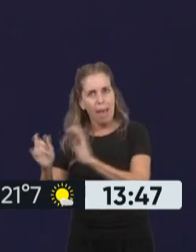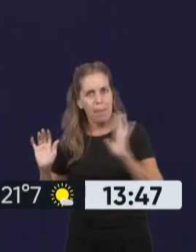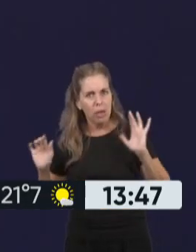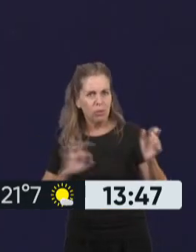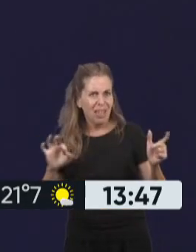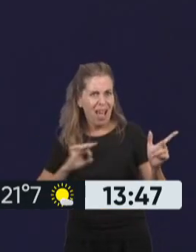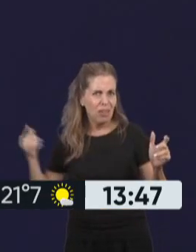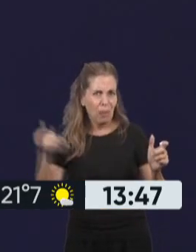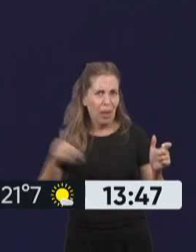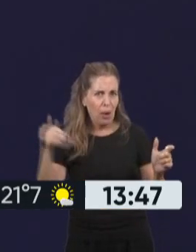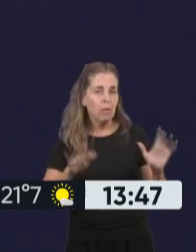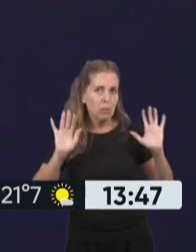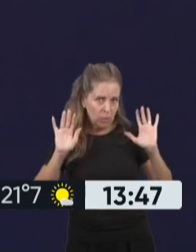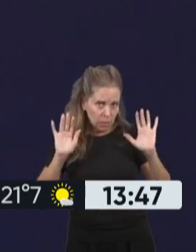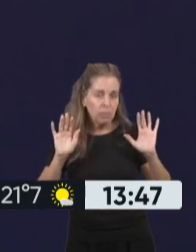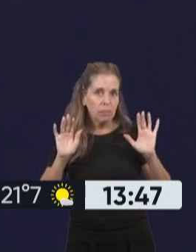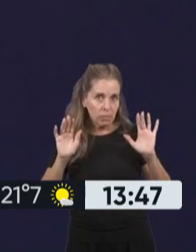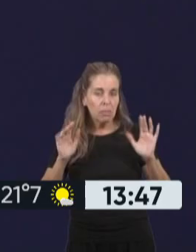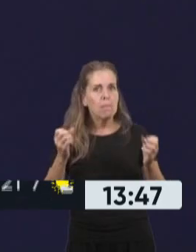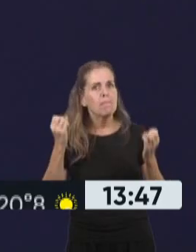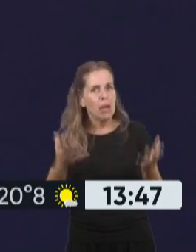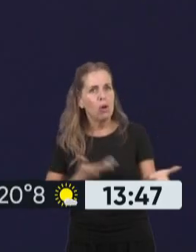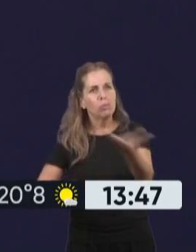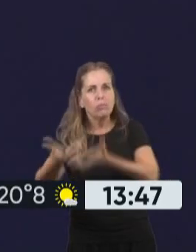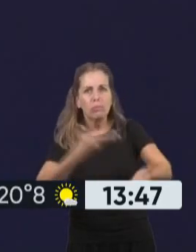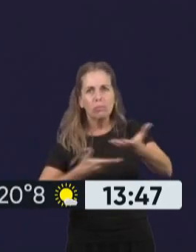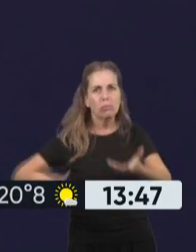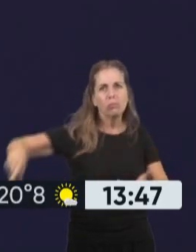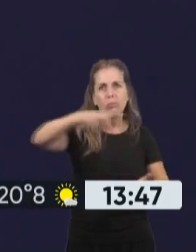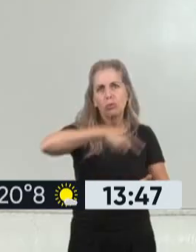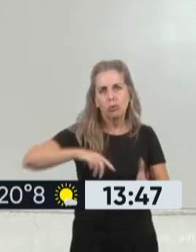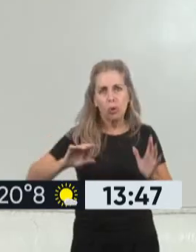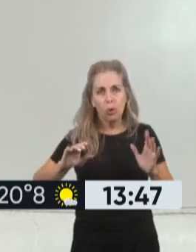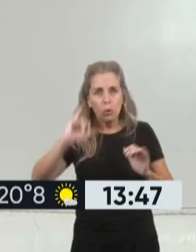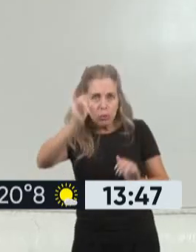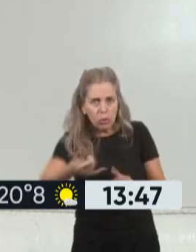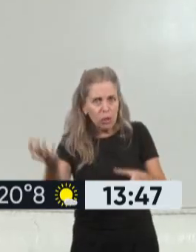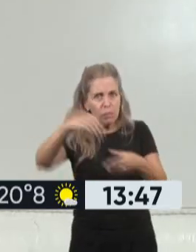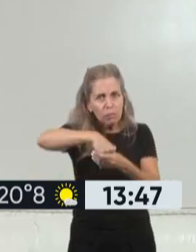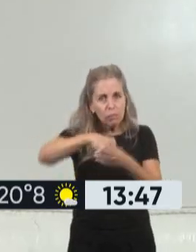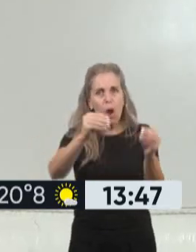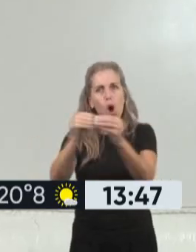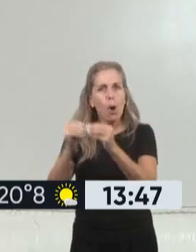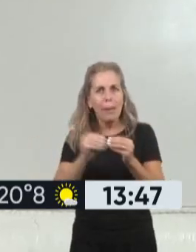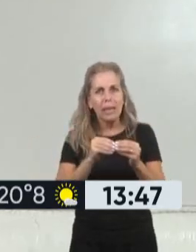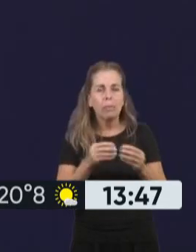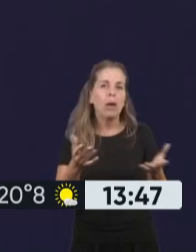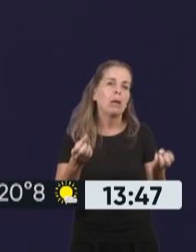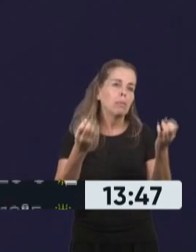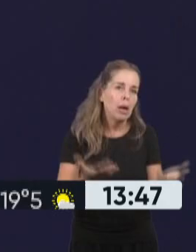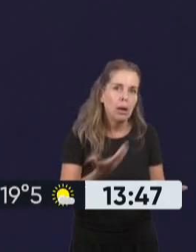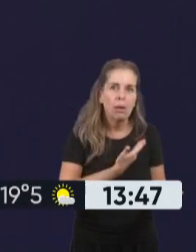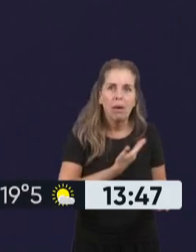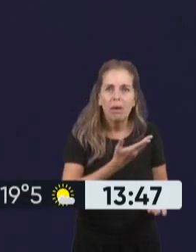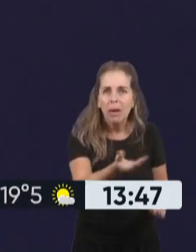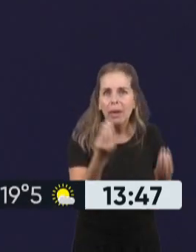pero preguntan. tratemos de que en las conferencias puedan participar todos. Participan todos los compañeros que quieren y todos los colegas que quieren. Bueno, Fabián, ¿tenés algún